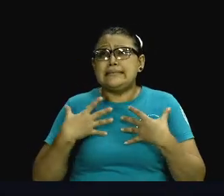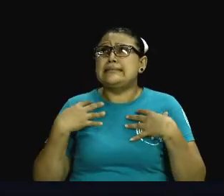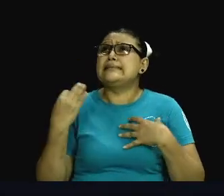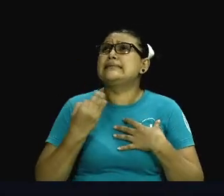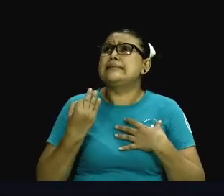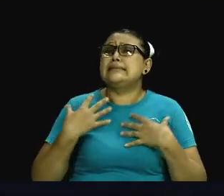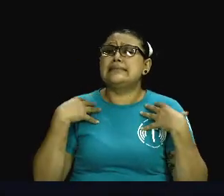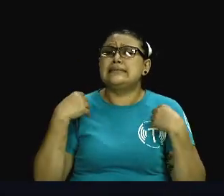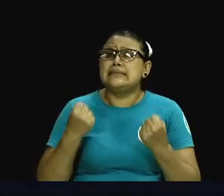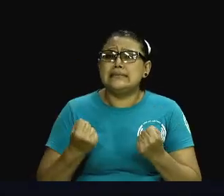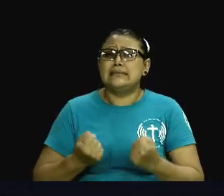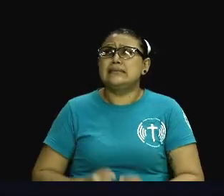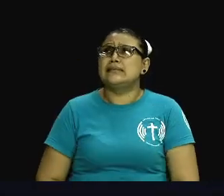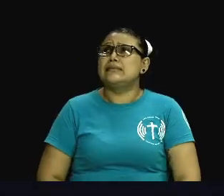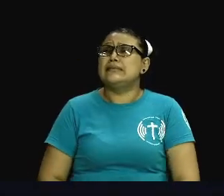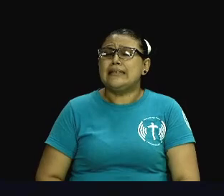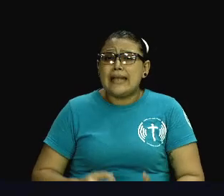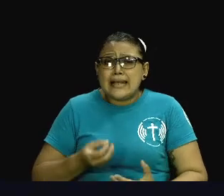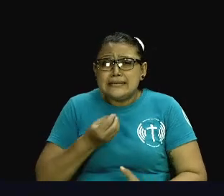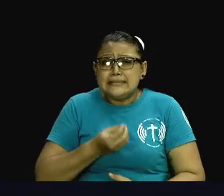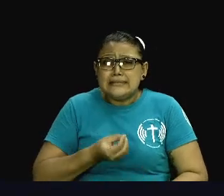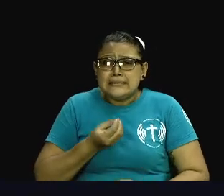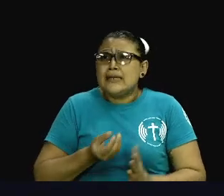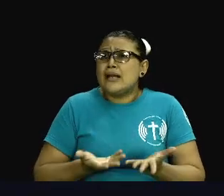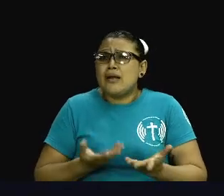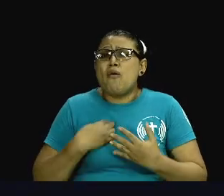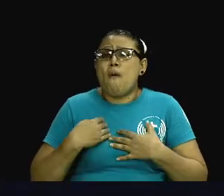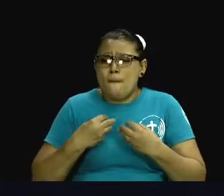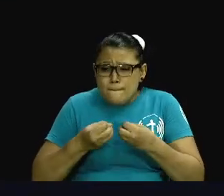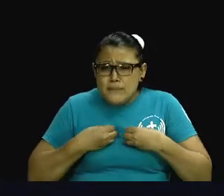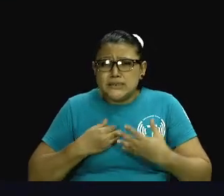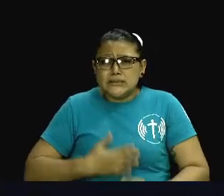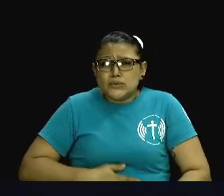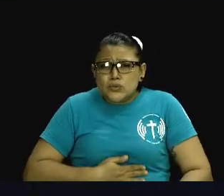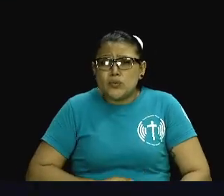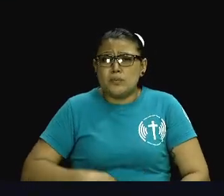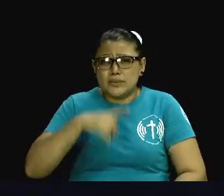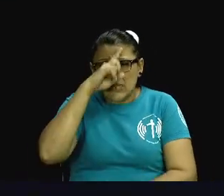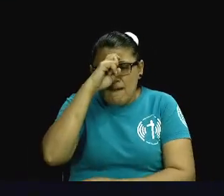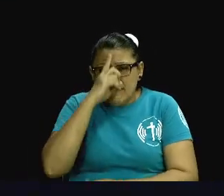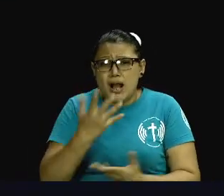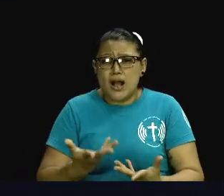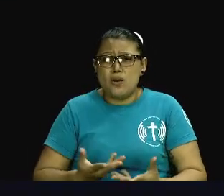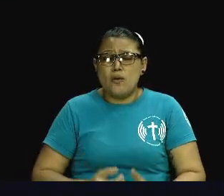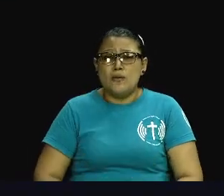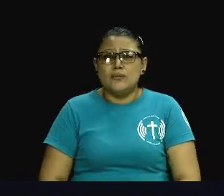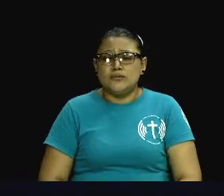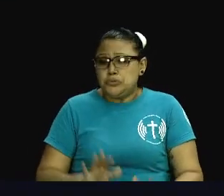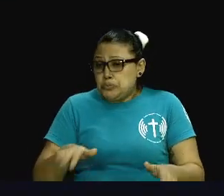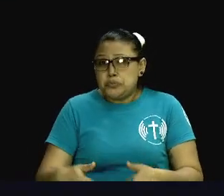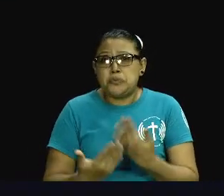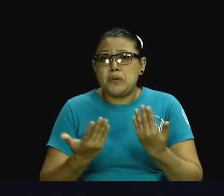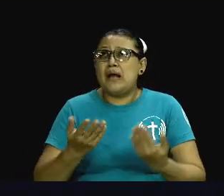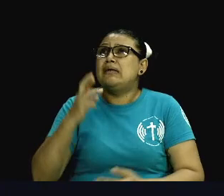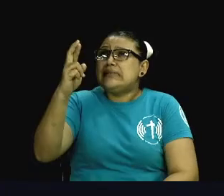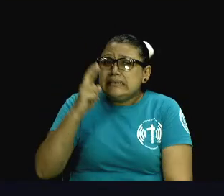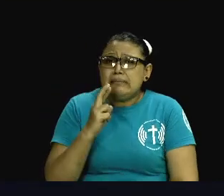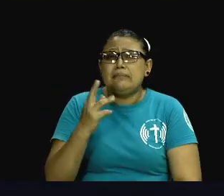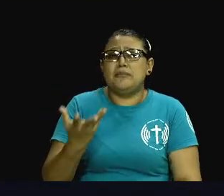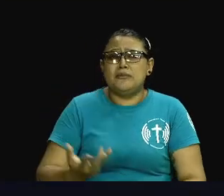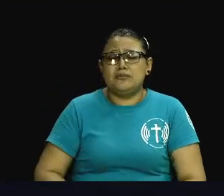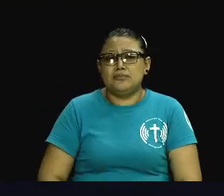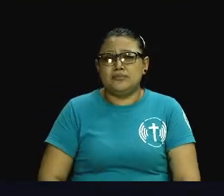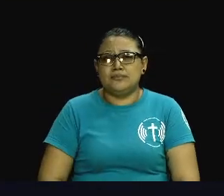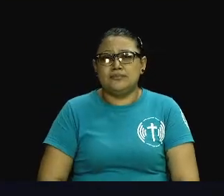necesito sanidad tengo hambre de tu sanidad tengo hambre de trabajo señor contesta me tengo